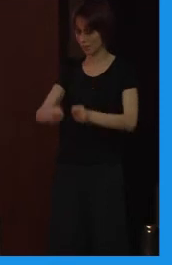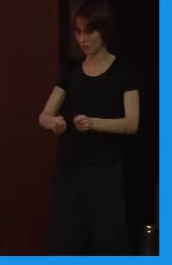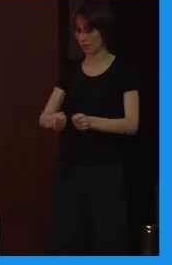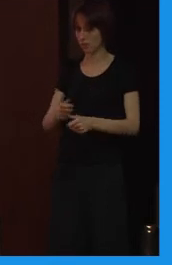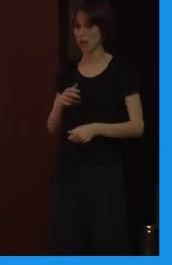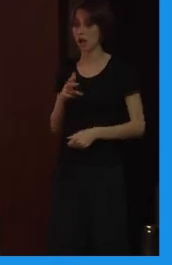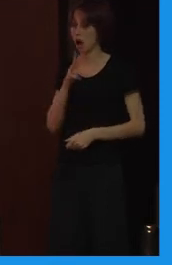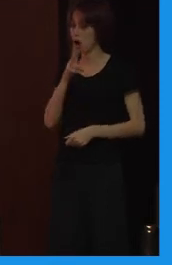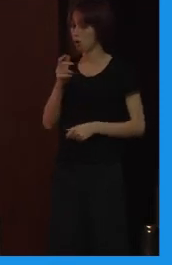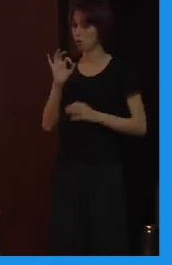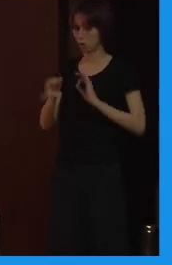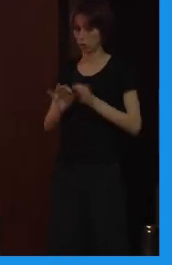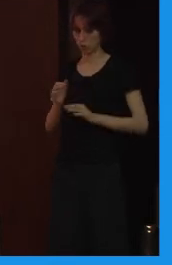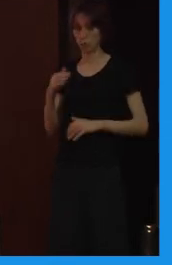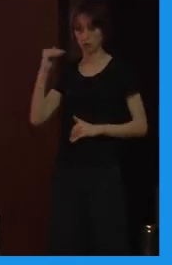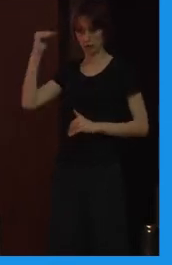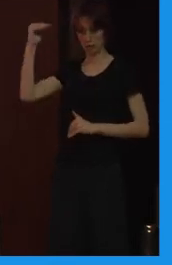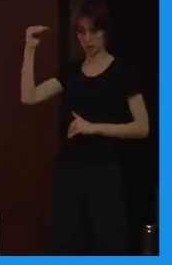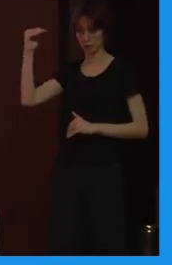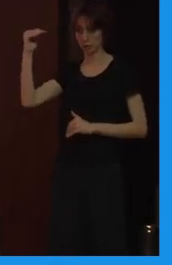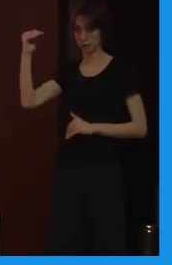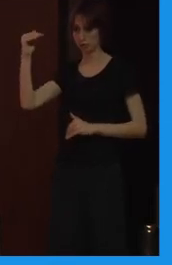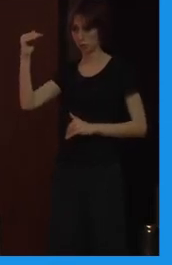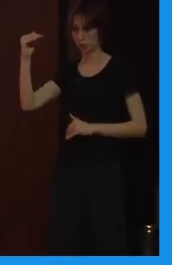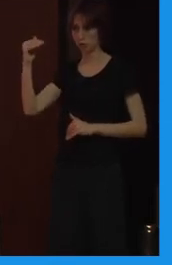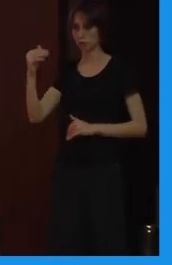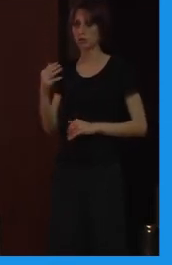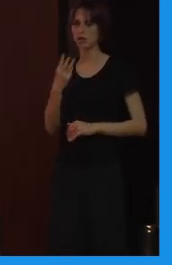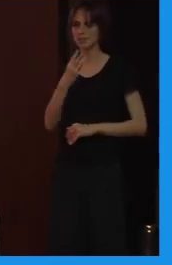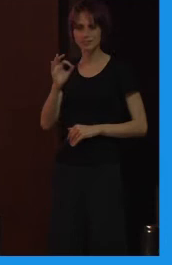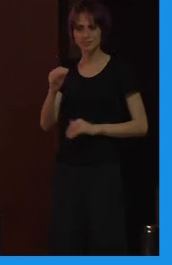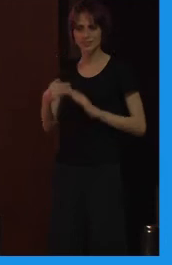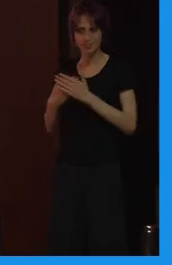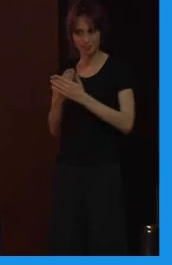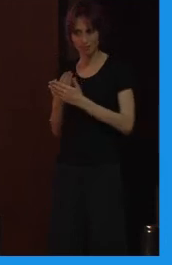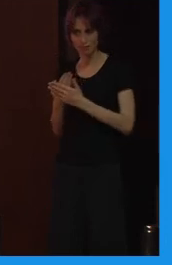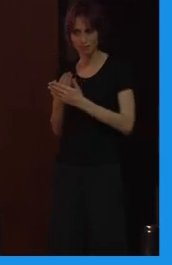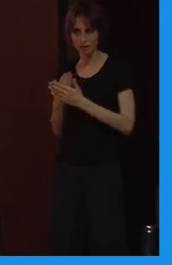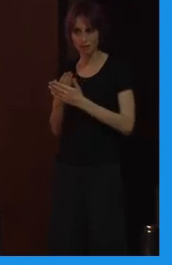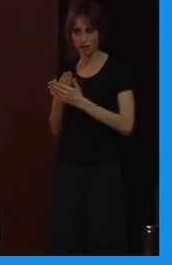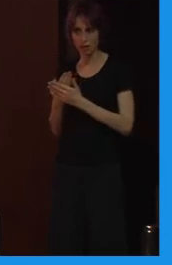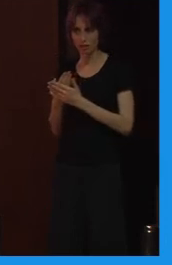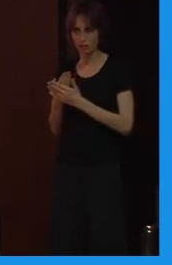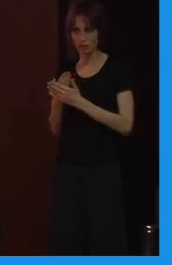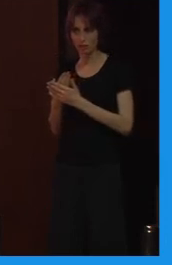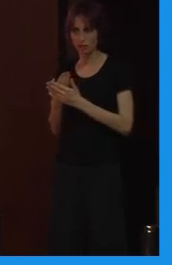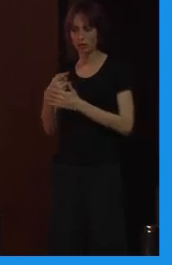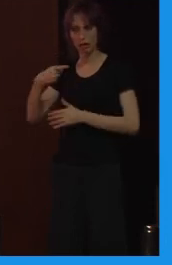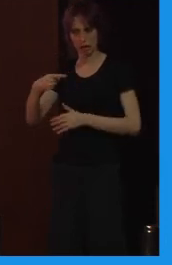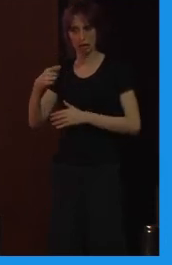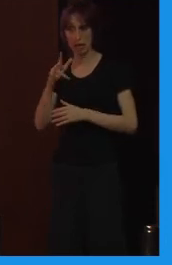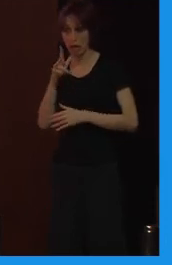cómo mejor se les ponía a los 30 días o GH o no llevaban tratamiento con GH. Se les daba